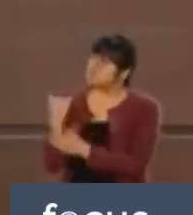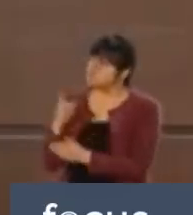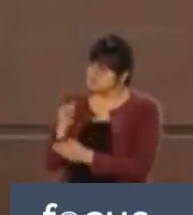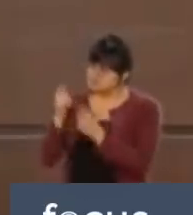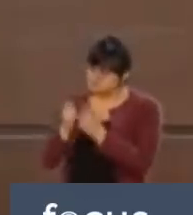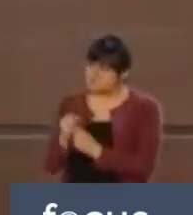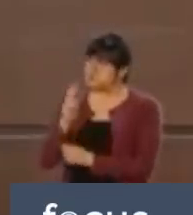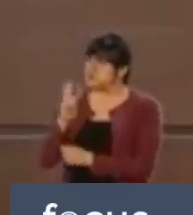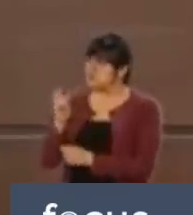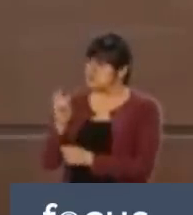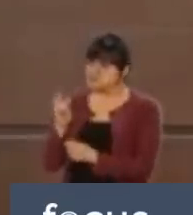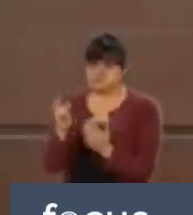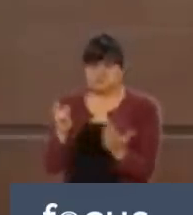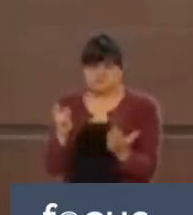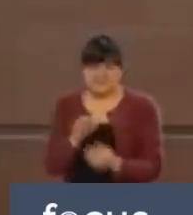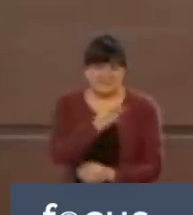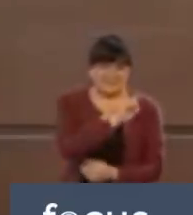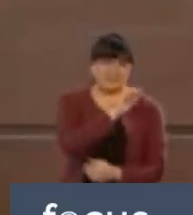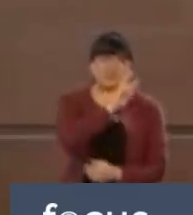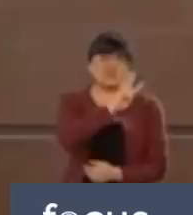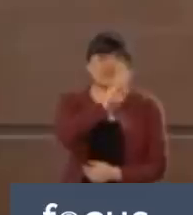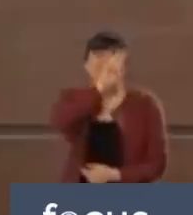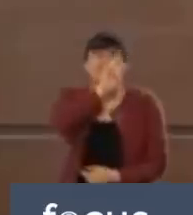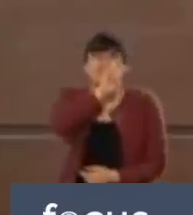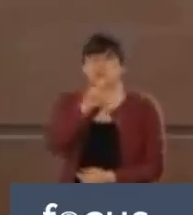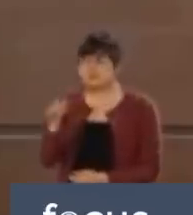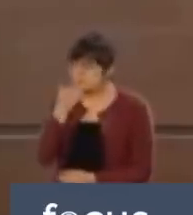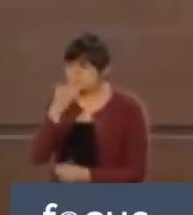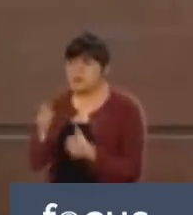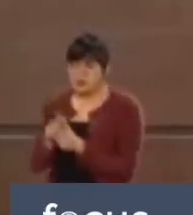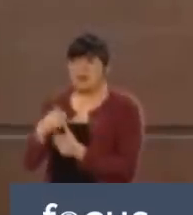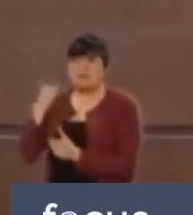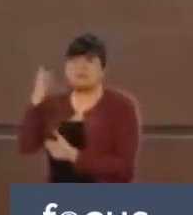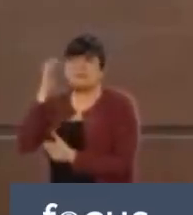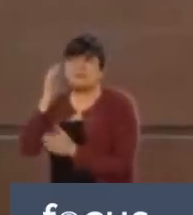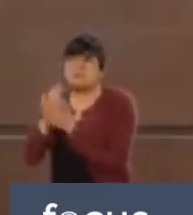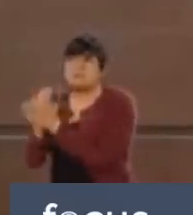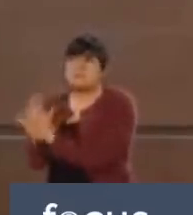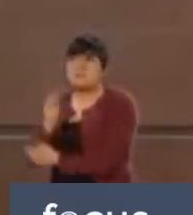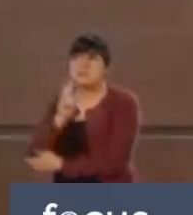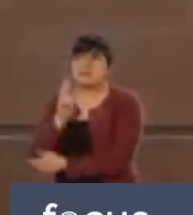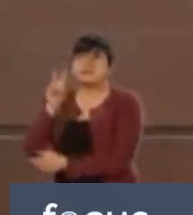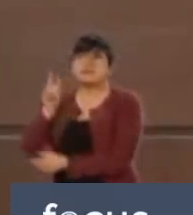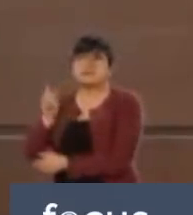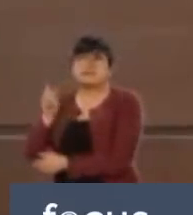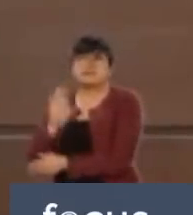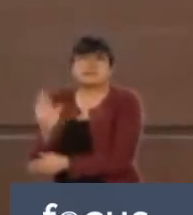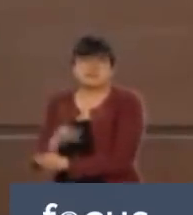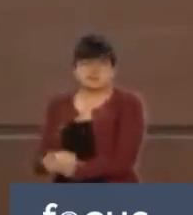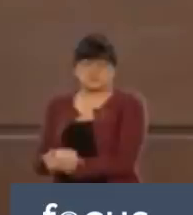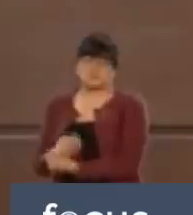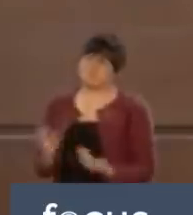siquiera investiga la totalidad de los casos. De manera que nosotros quisiéramos proponer dos líneas de acción, doctor Medina, doctora